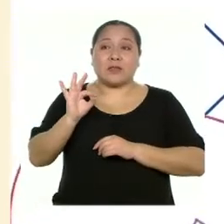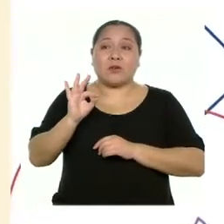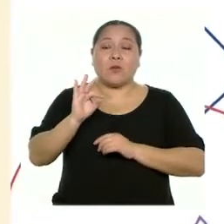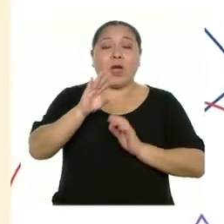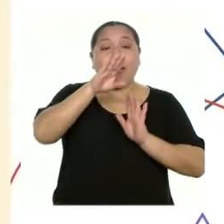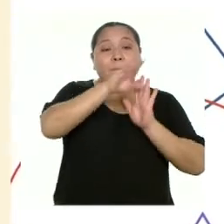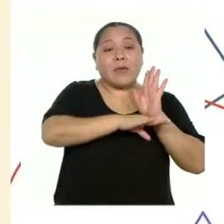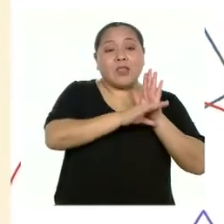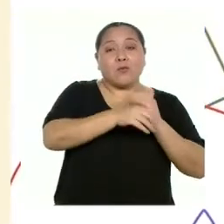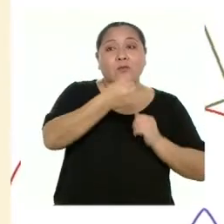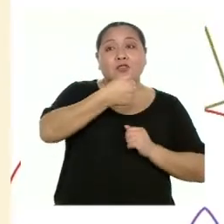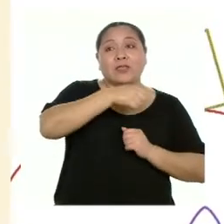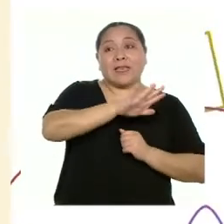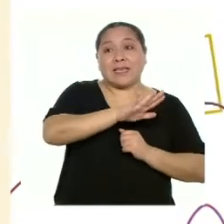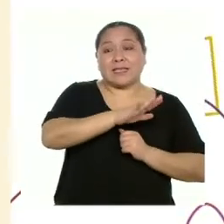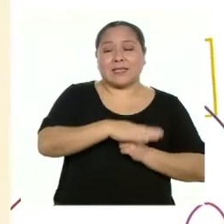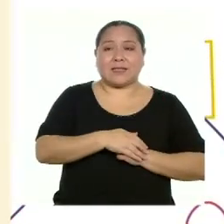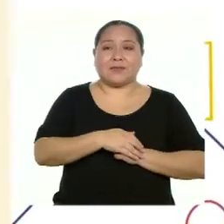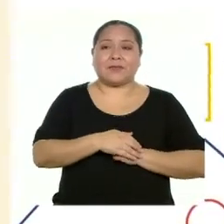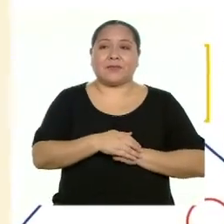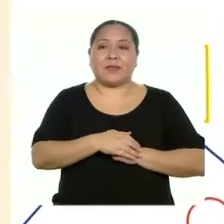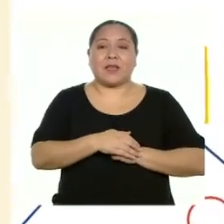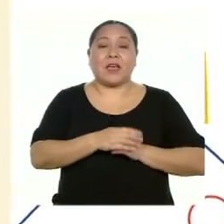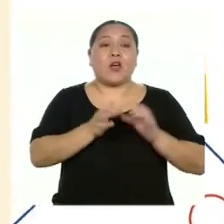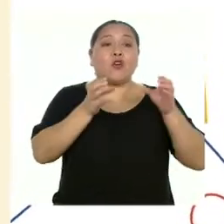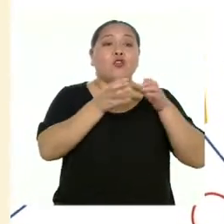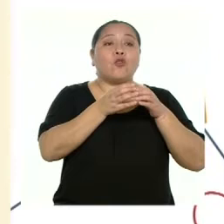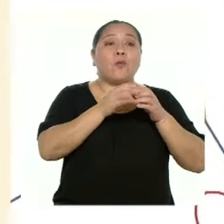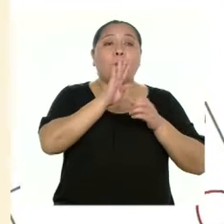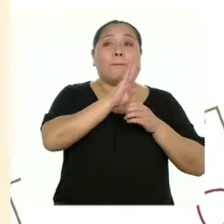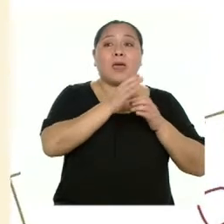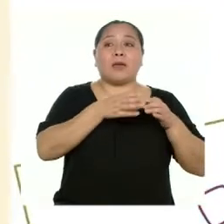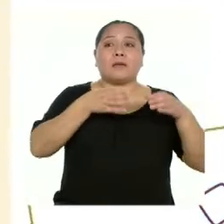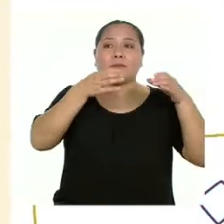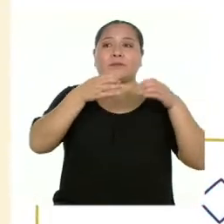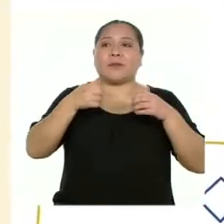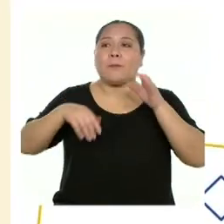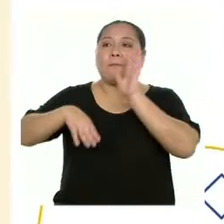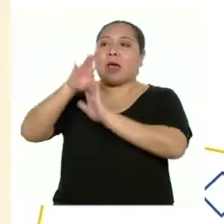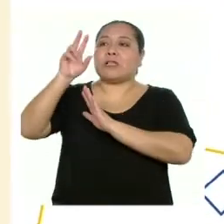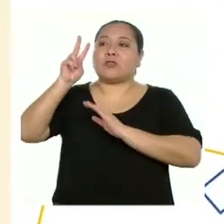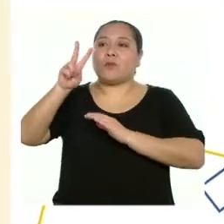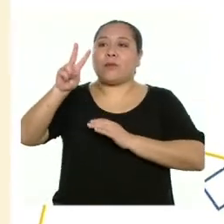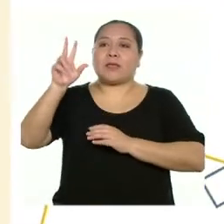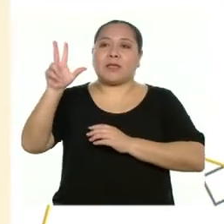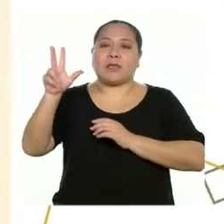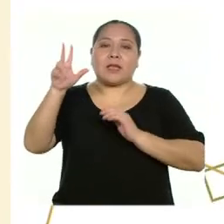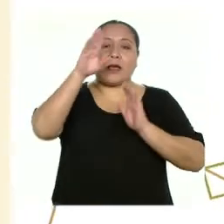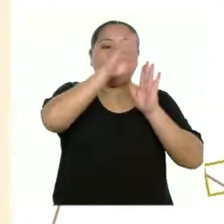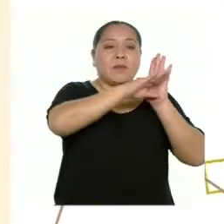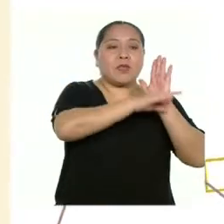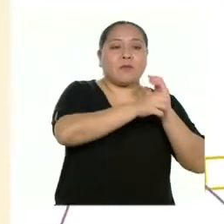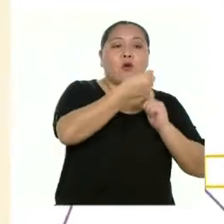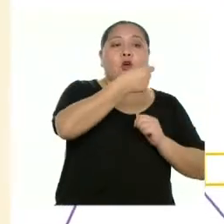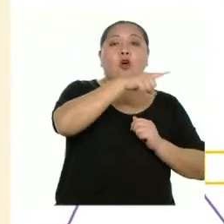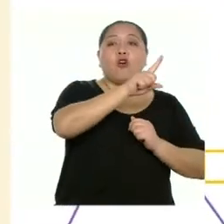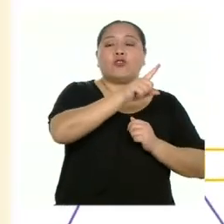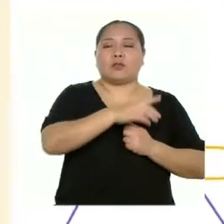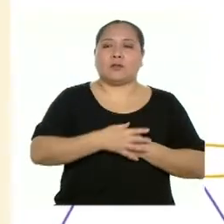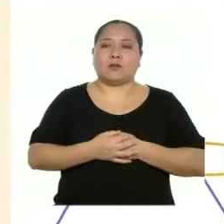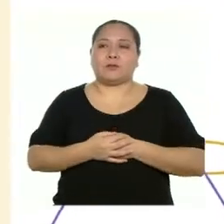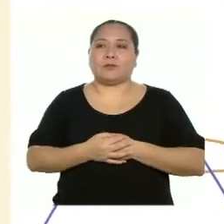mínimo es 15 años. En la muestra B, el valor máximo es 23 años y el valor mínimo es 11